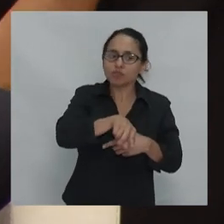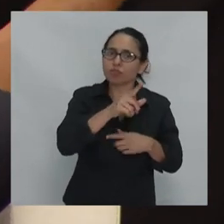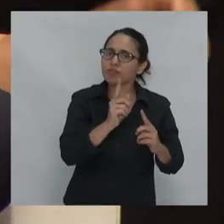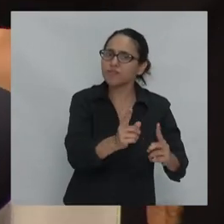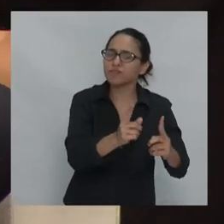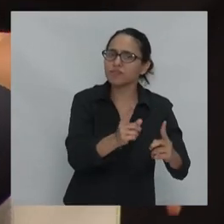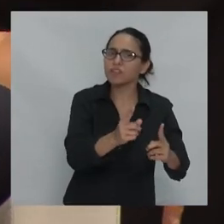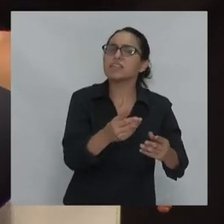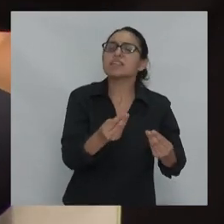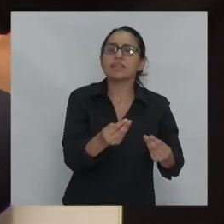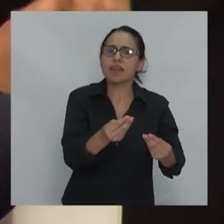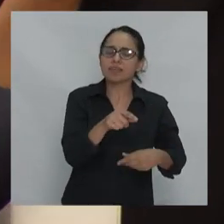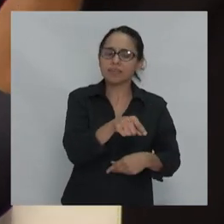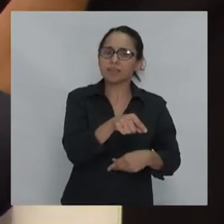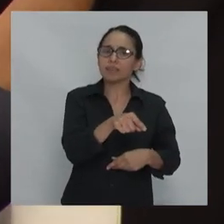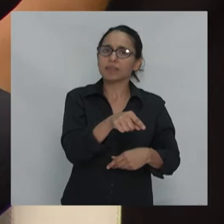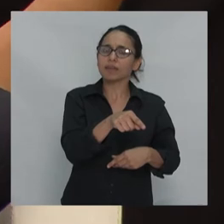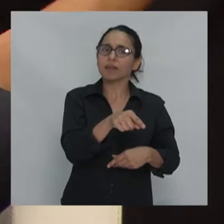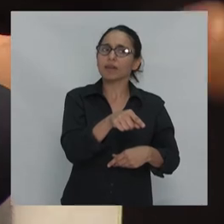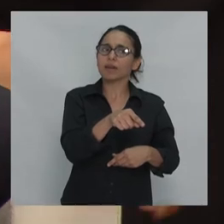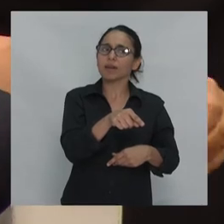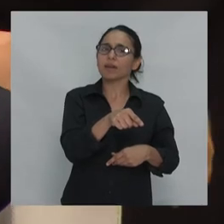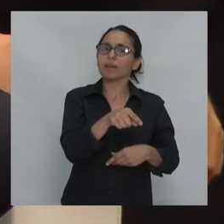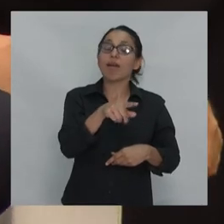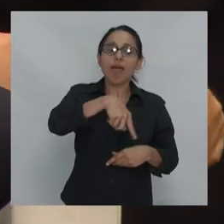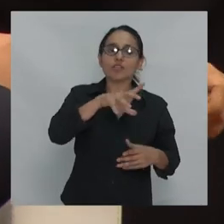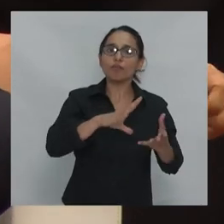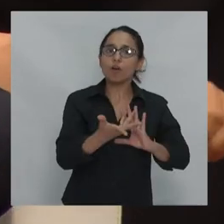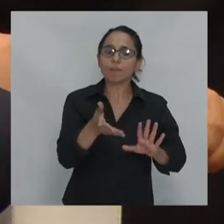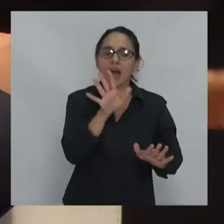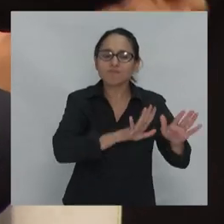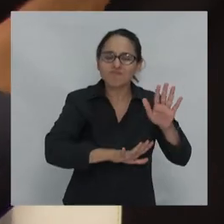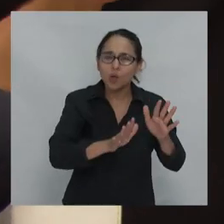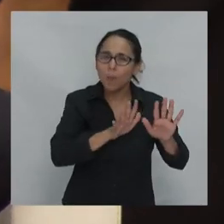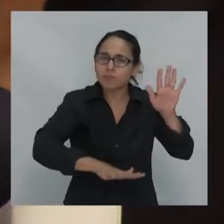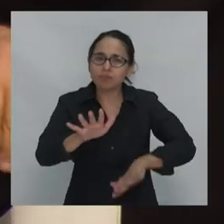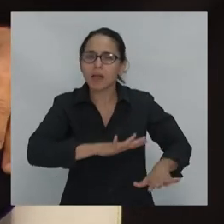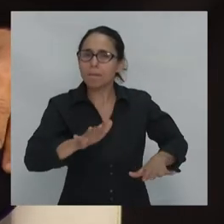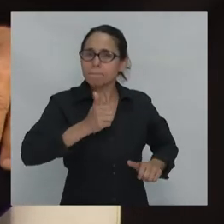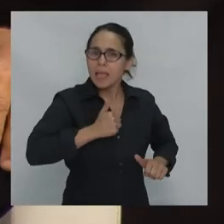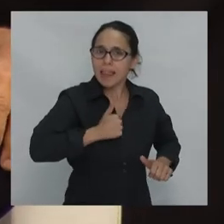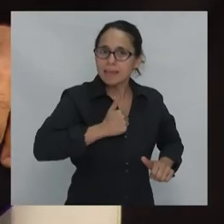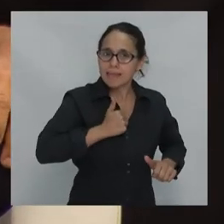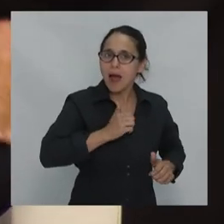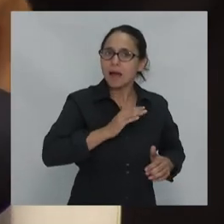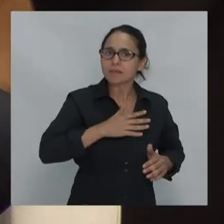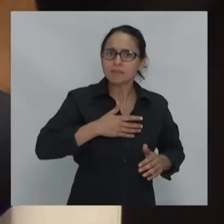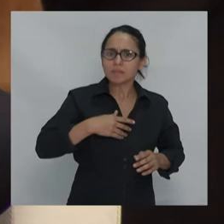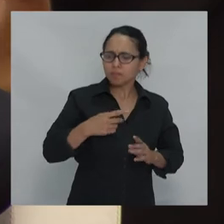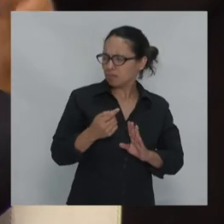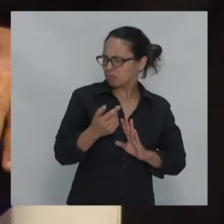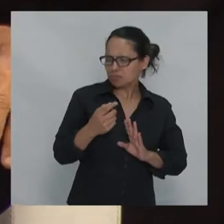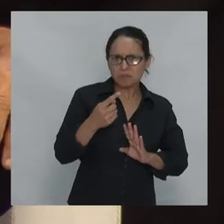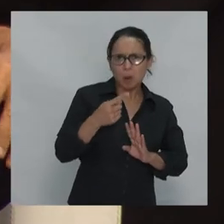están especialmente nuevas formas paramilitares. En estos dos años han asesinado más